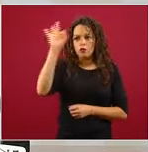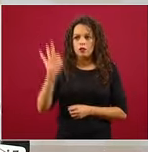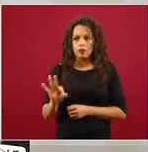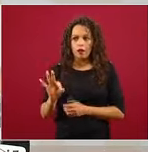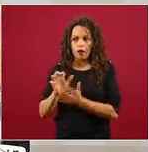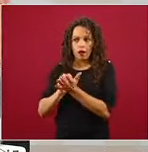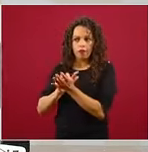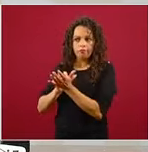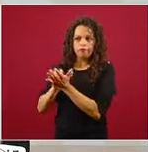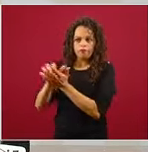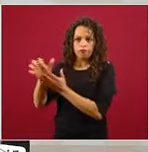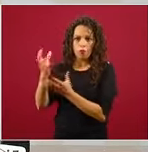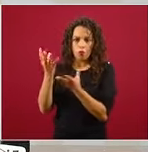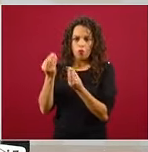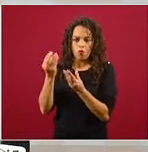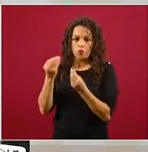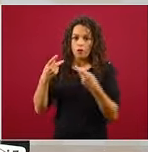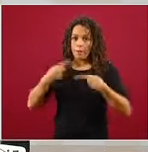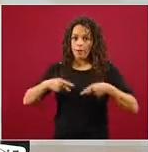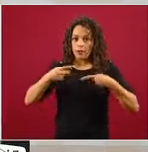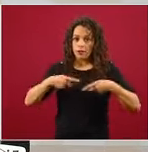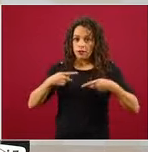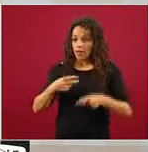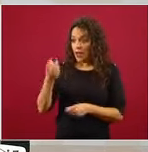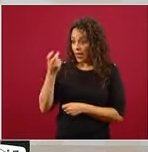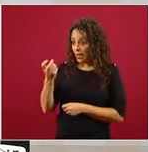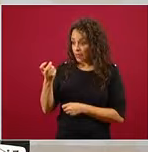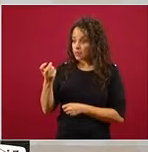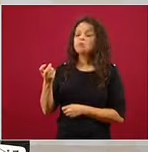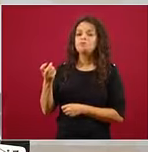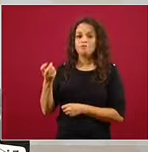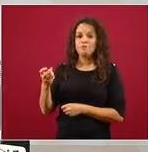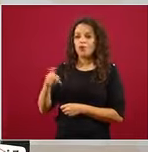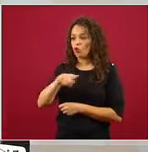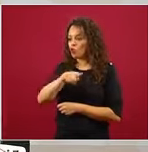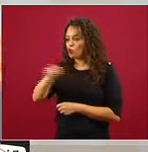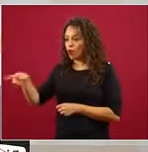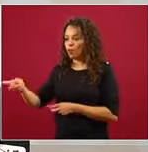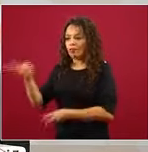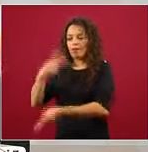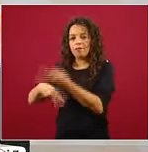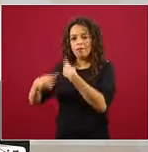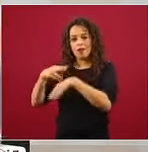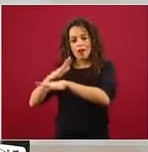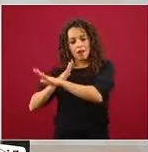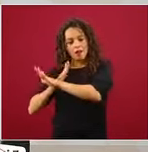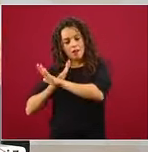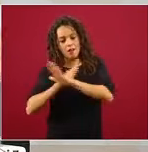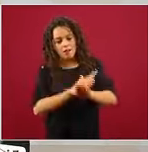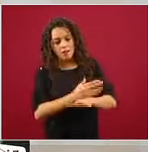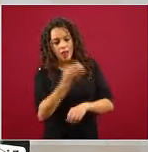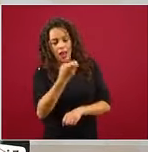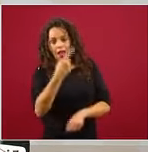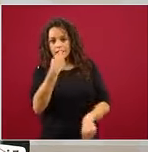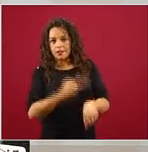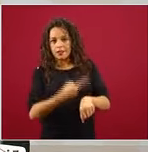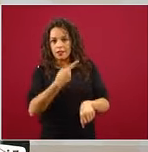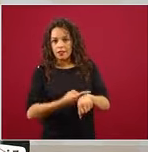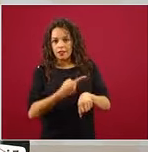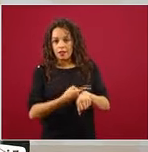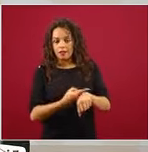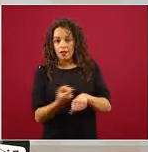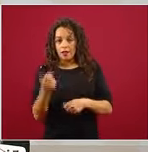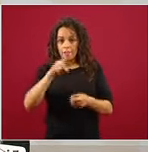personas y éstas desarrollan inmunidad, resistencia biológica, llega un punto en que la proporción, el porcentaje de